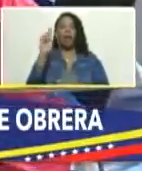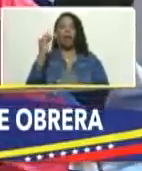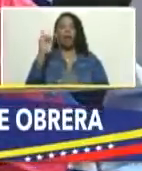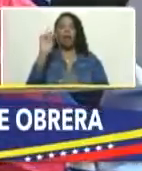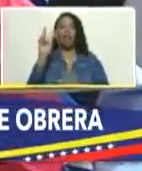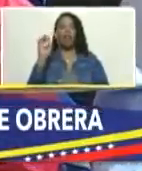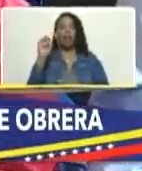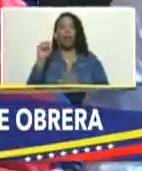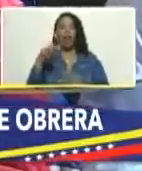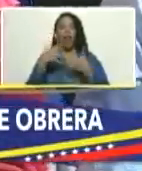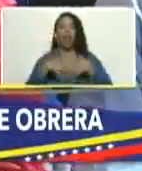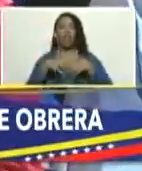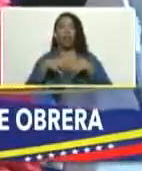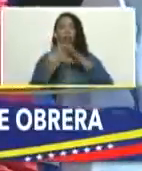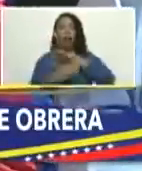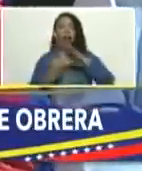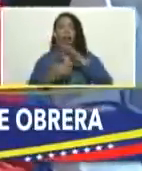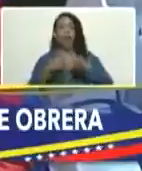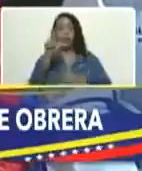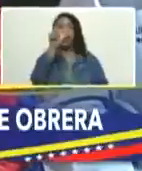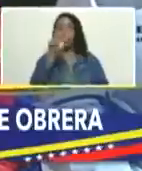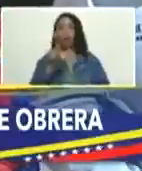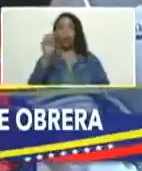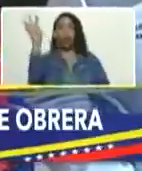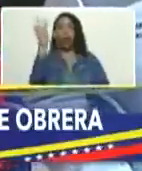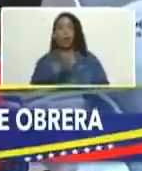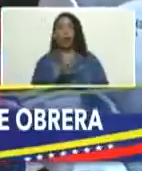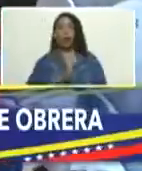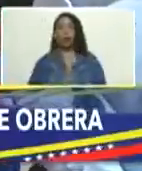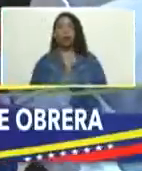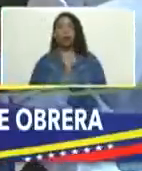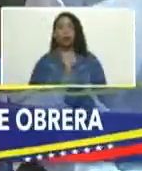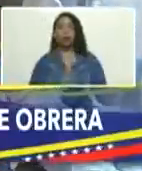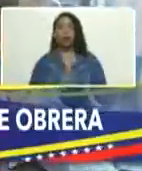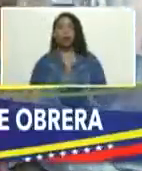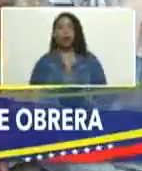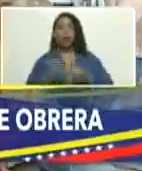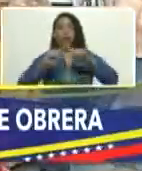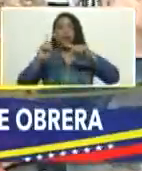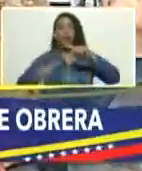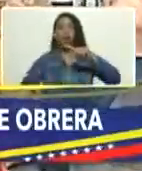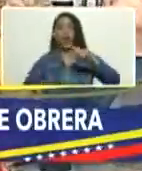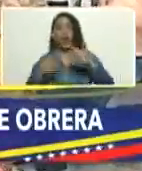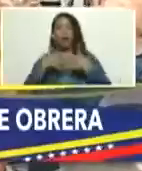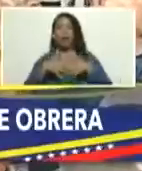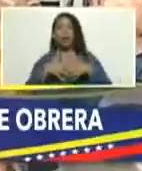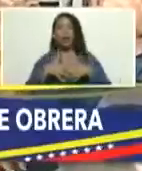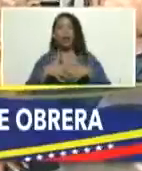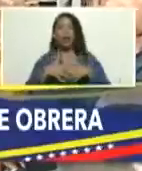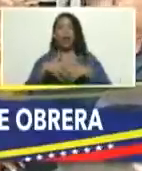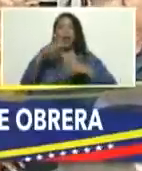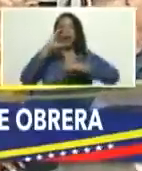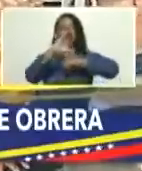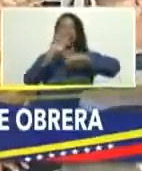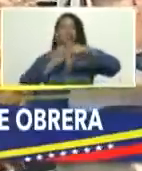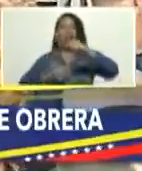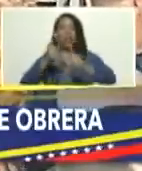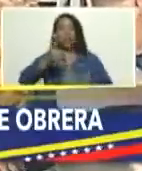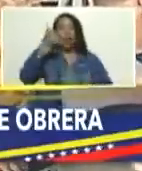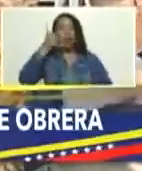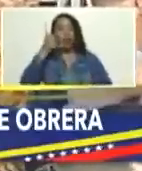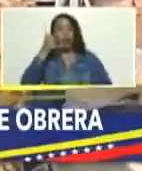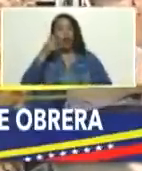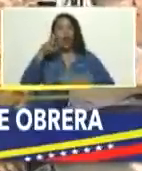en las industrias básicas de Guayana, en Corpoelep, en Cantebé, en el